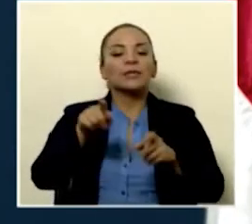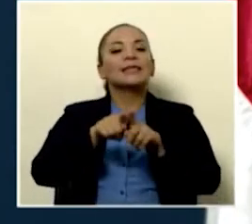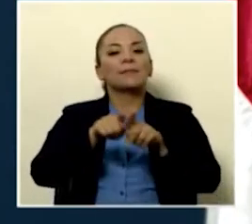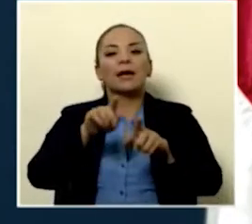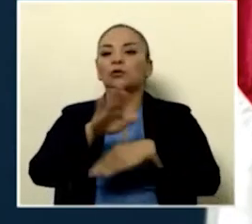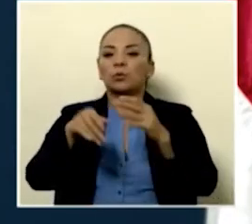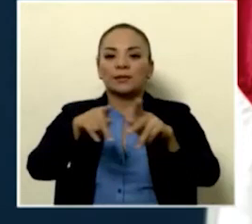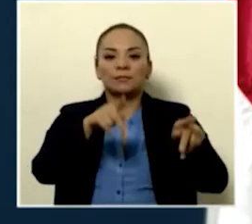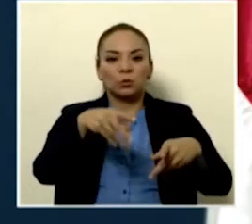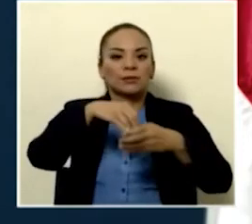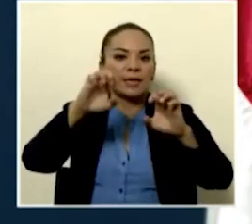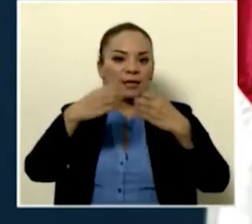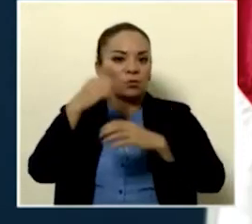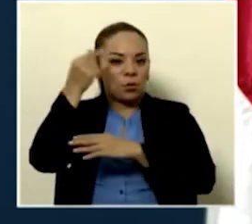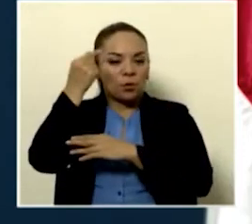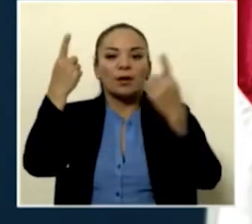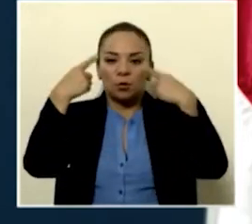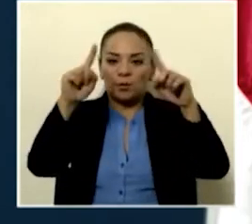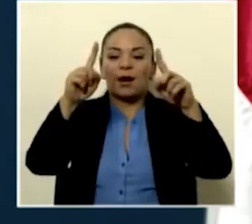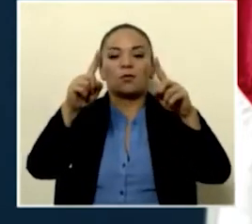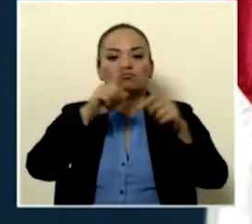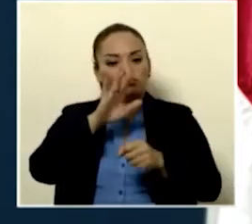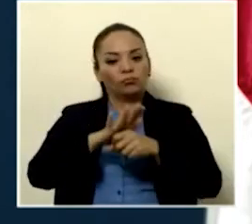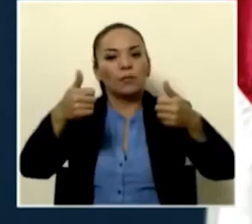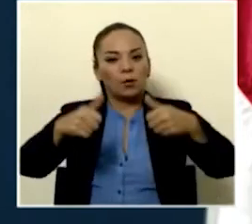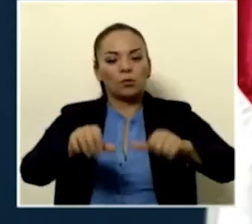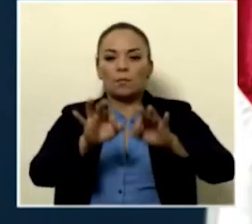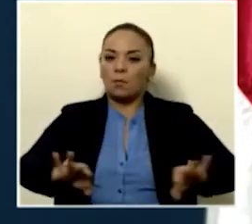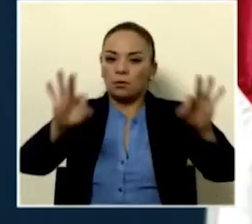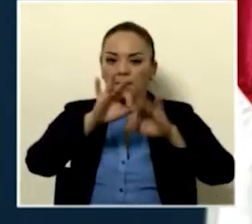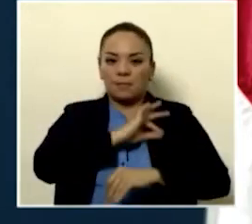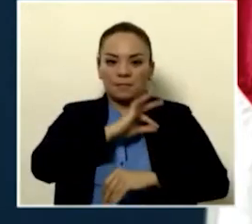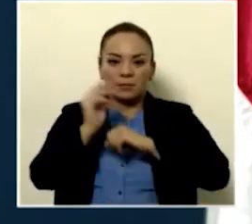de gobierno que lograron este acuerdo tan beneficioso para el país.